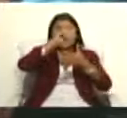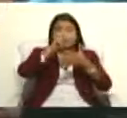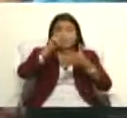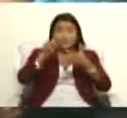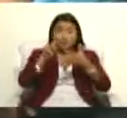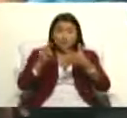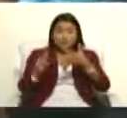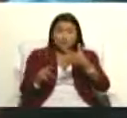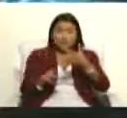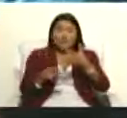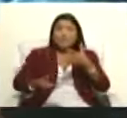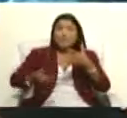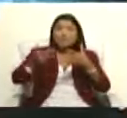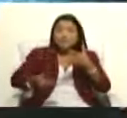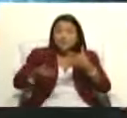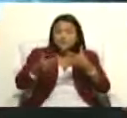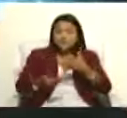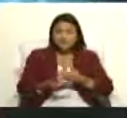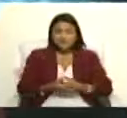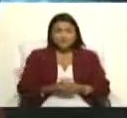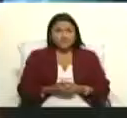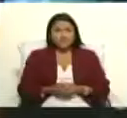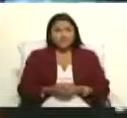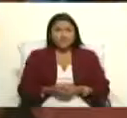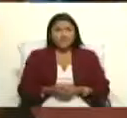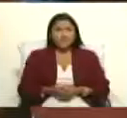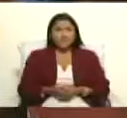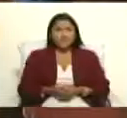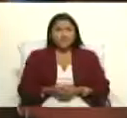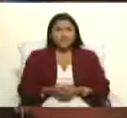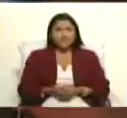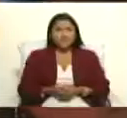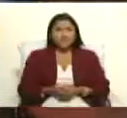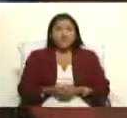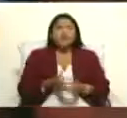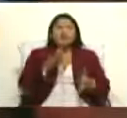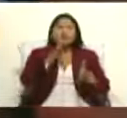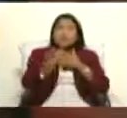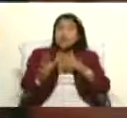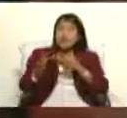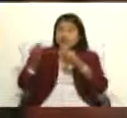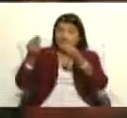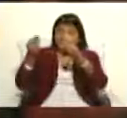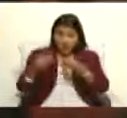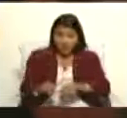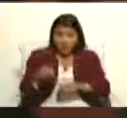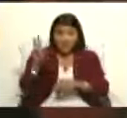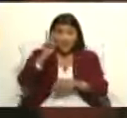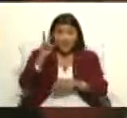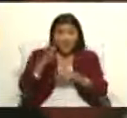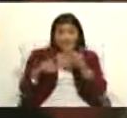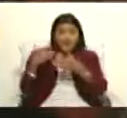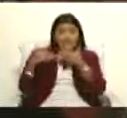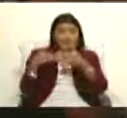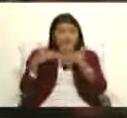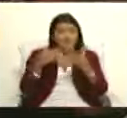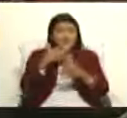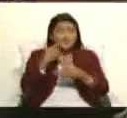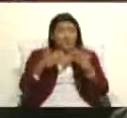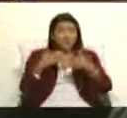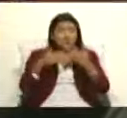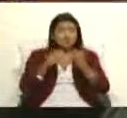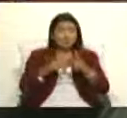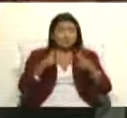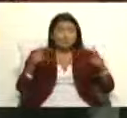fundamentales cinco preguntas fundamentales sobre un consenso nacional que ha ido creciendo cada día más José